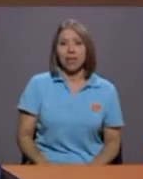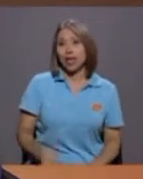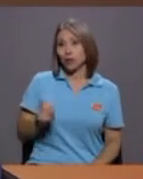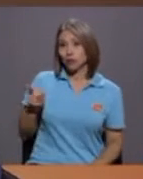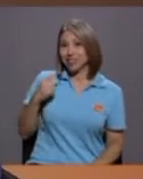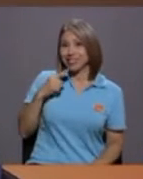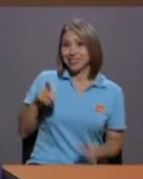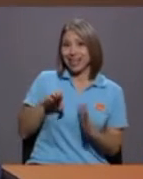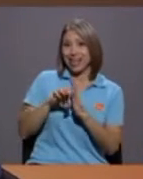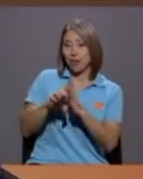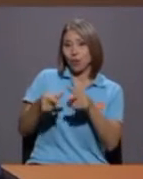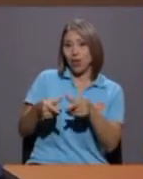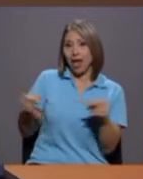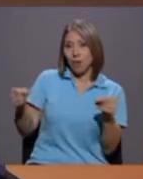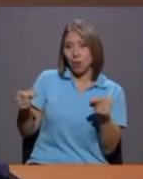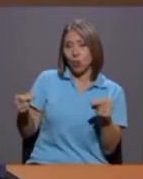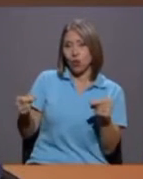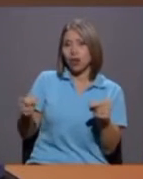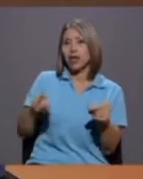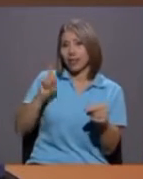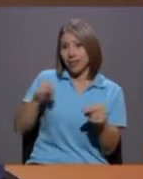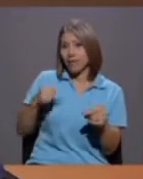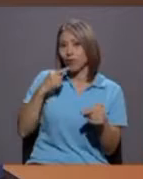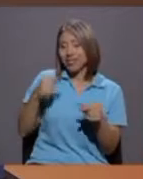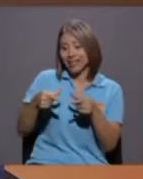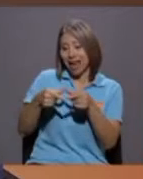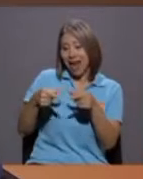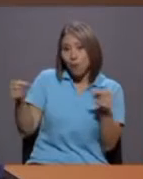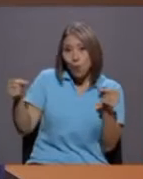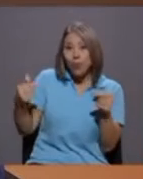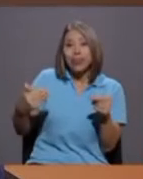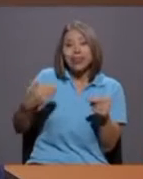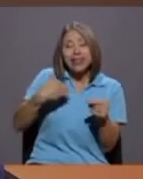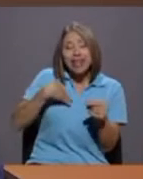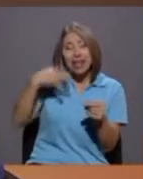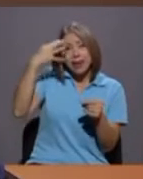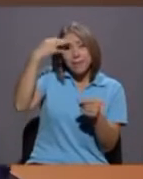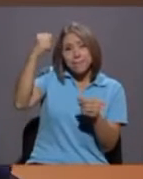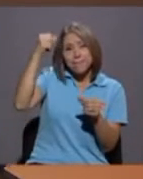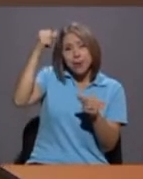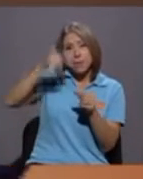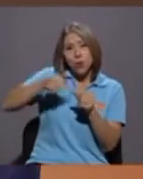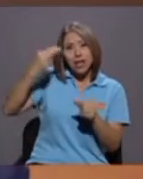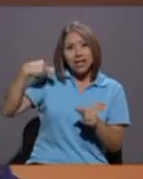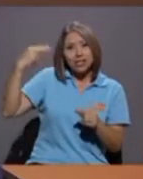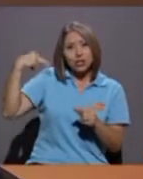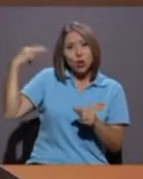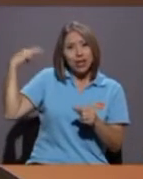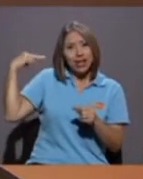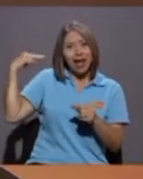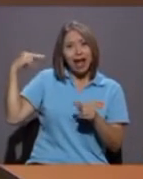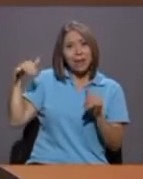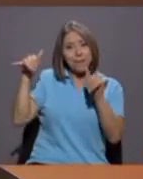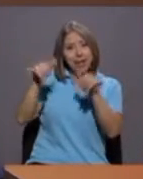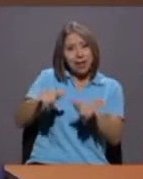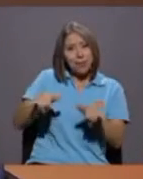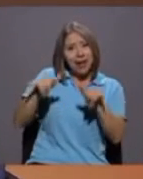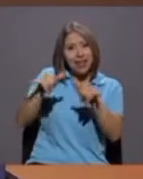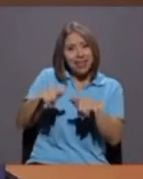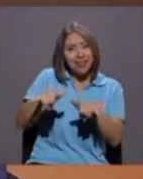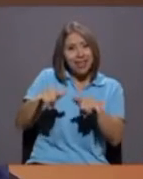Japón, que Japón mantiene una memoria histórica permanente en las personas, pero también en los